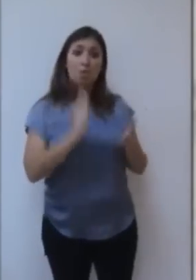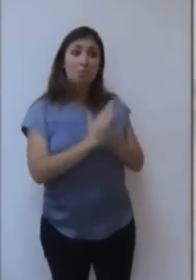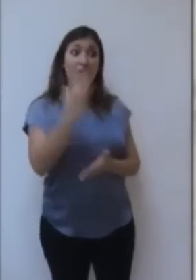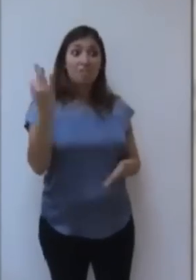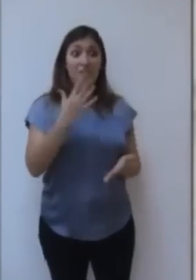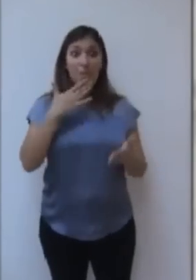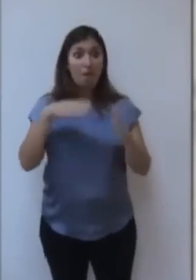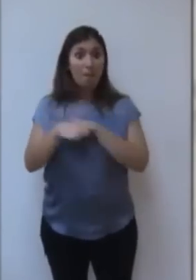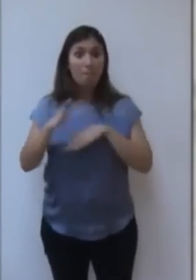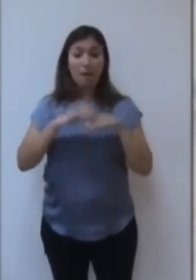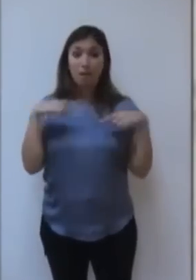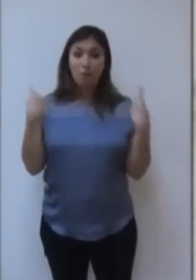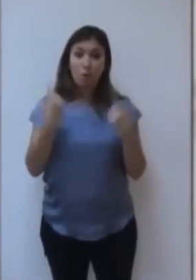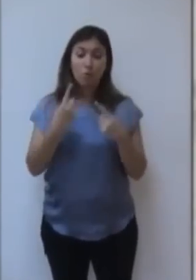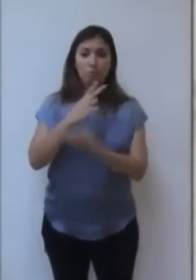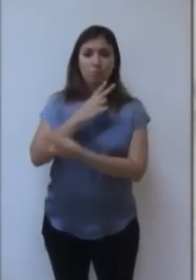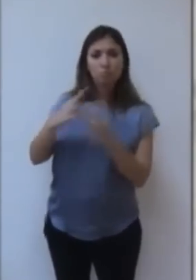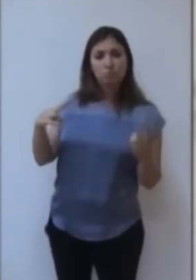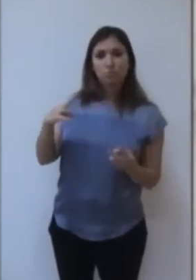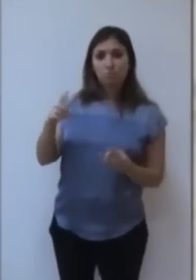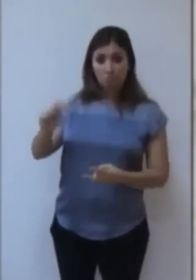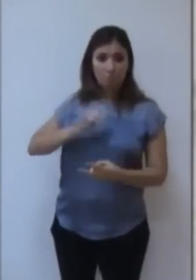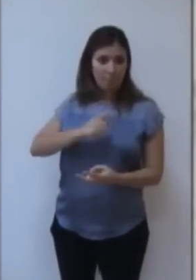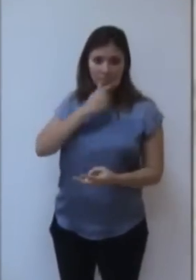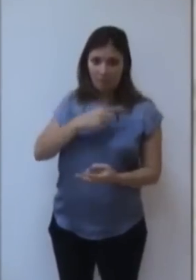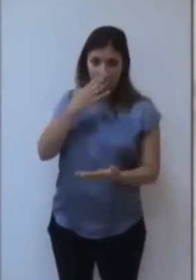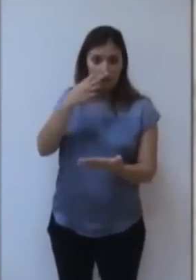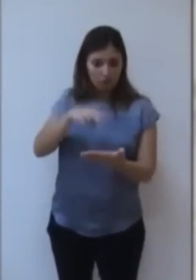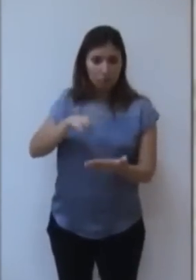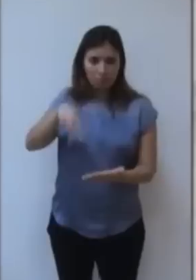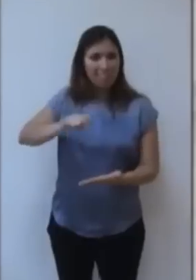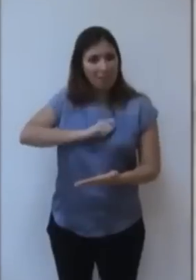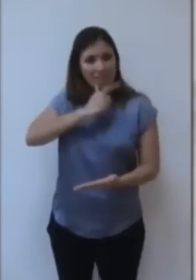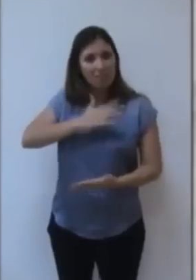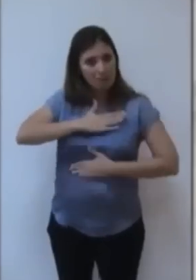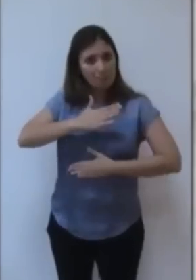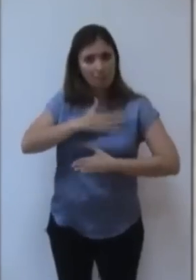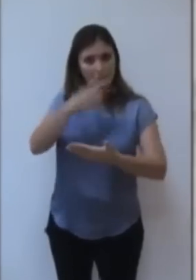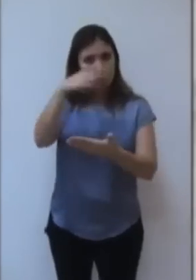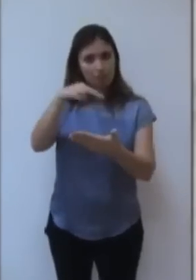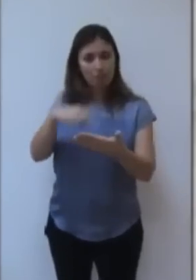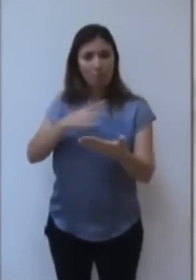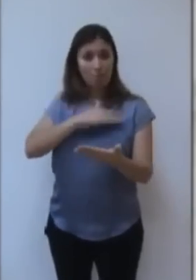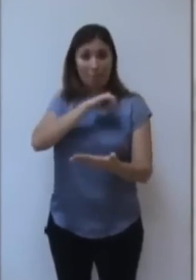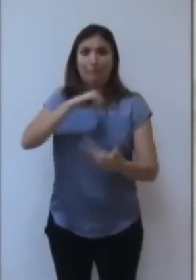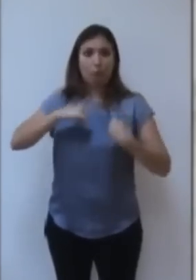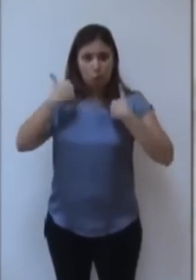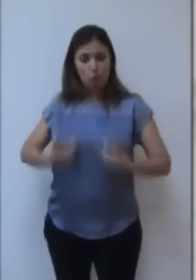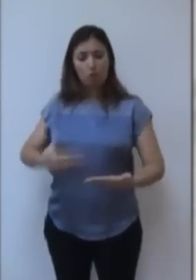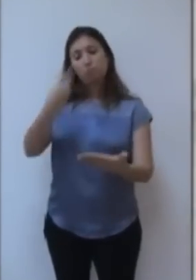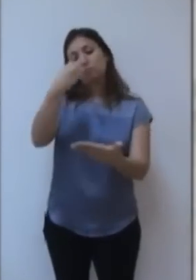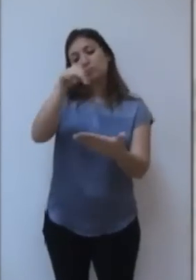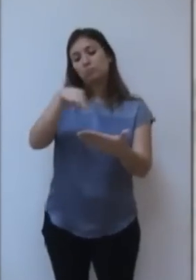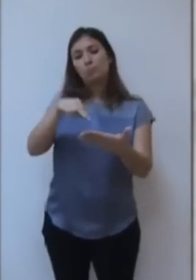todos. Lo digo, a mí me ha facilitado la lectura del documento. Quiero decir que me ha facilitado a mí personalmente la lectura